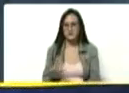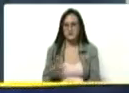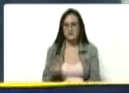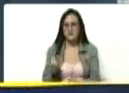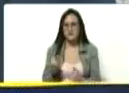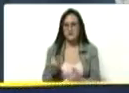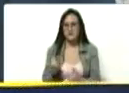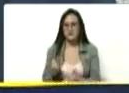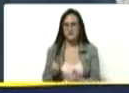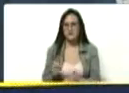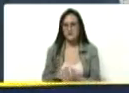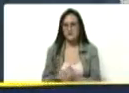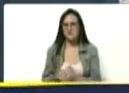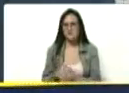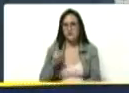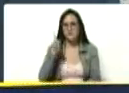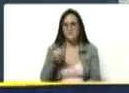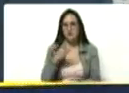desde los años